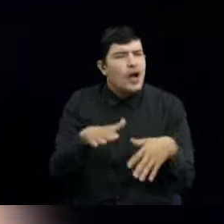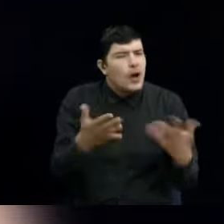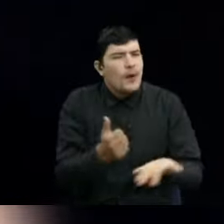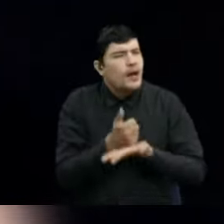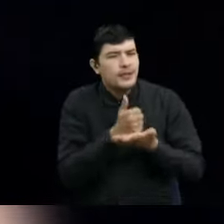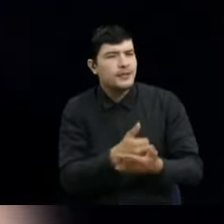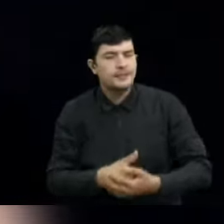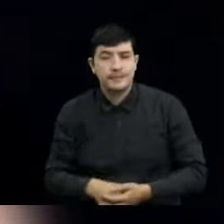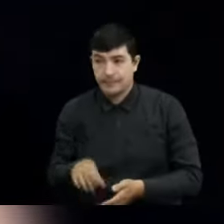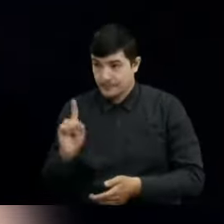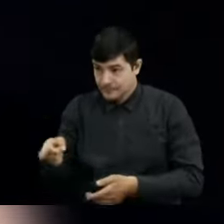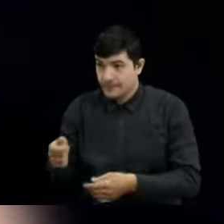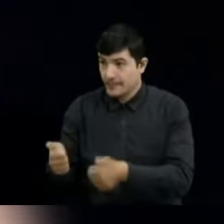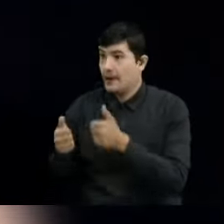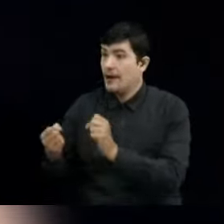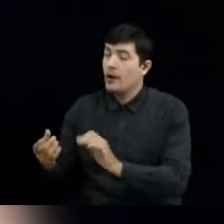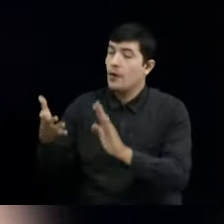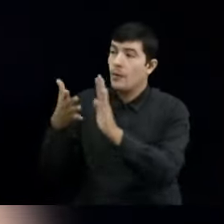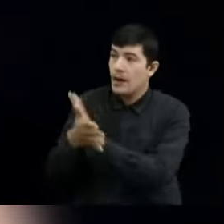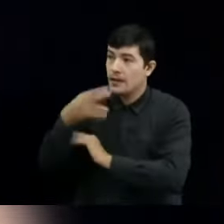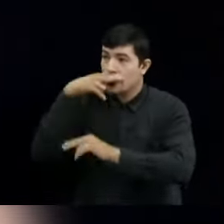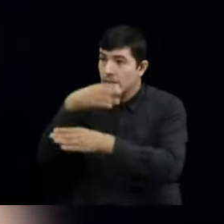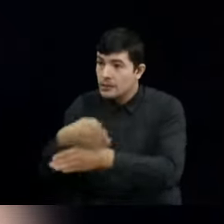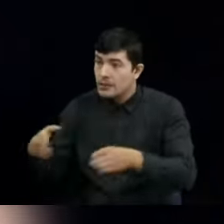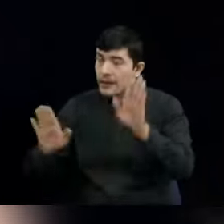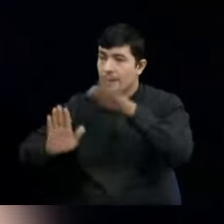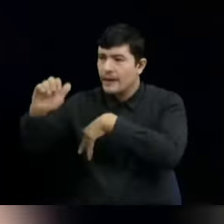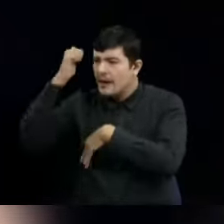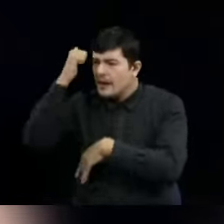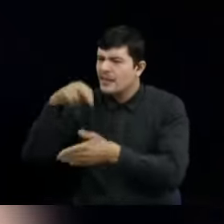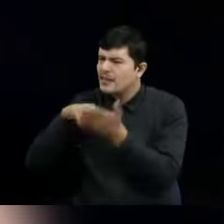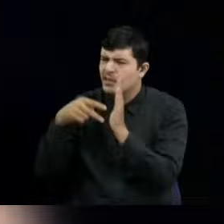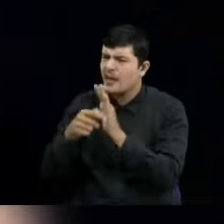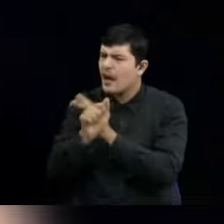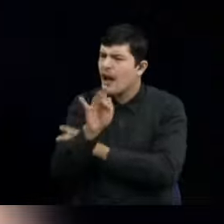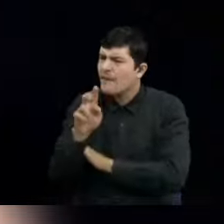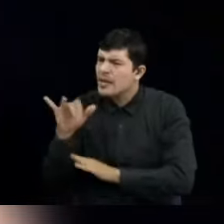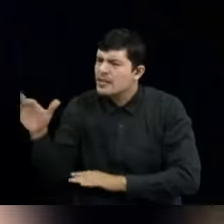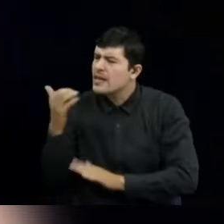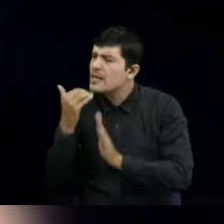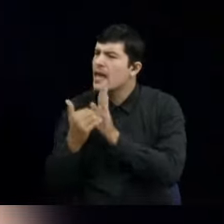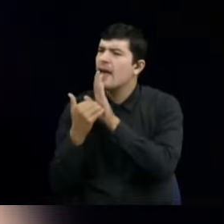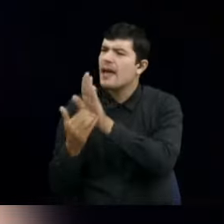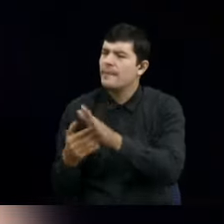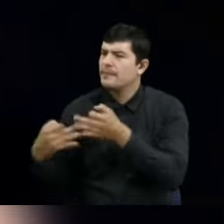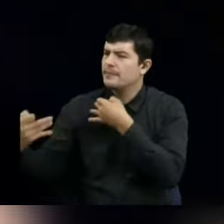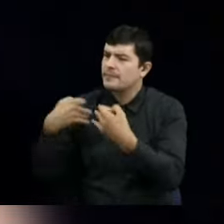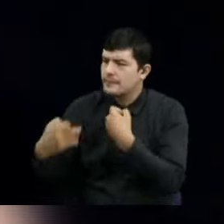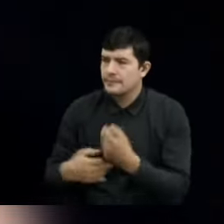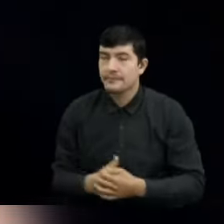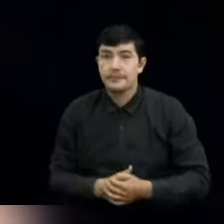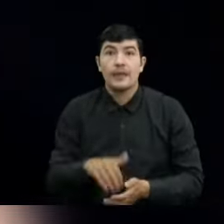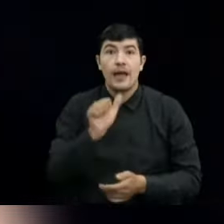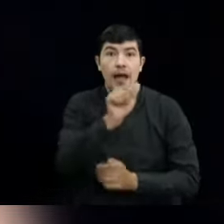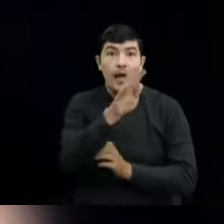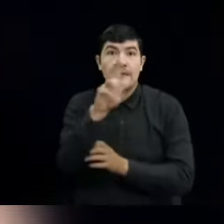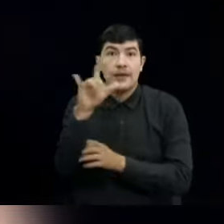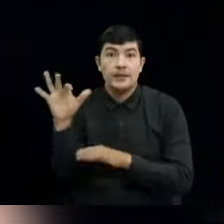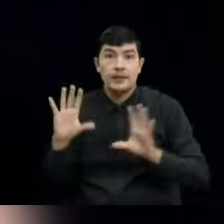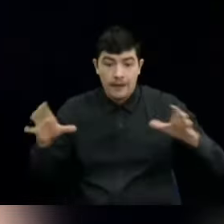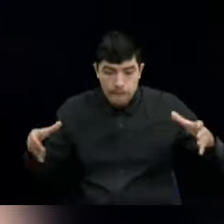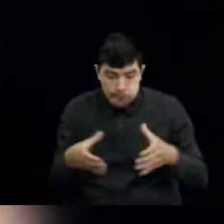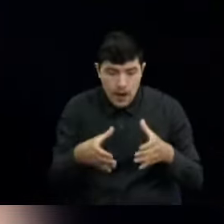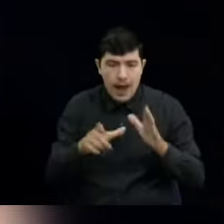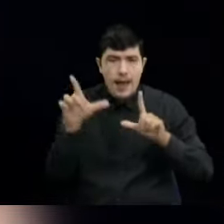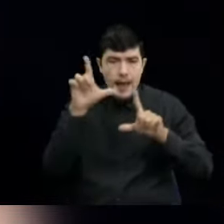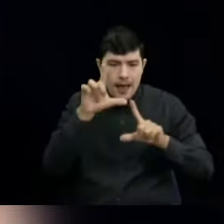Peluquín. Cuéntale a todos los niños de Presente Profe qué es el abecedario y danos un ejemplo. El abecedario es un conjunto de